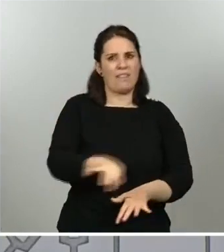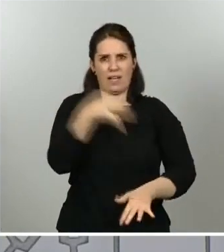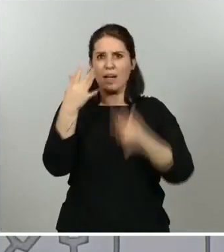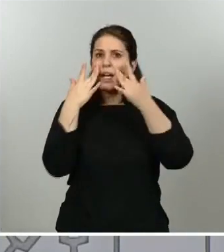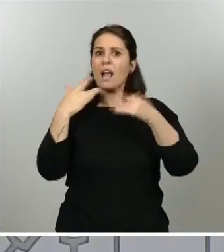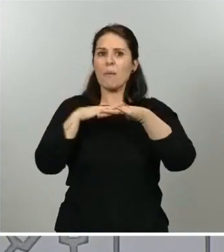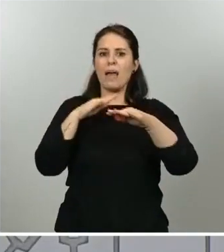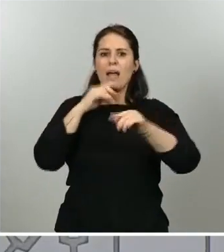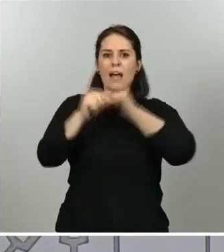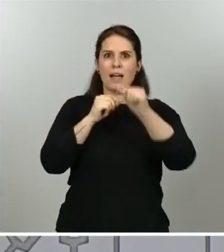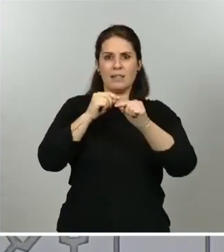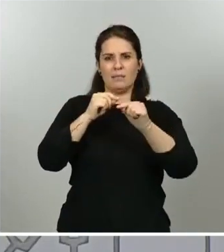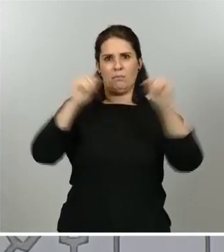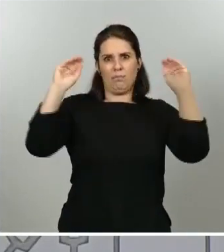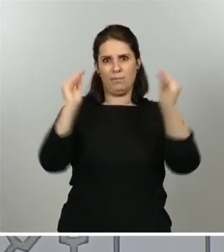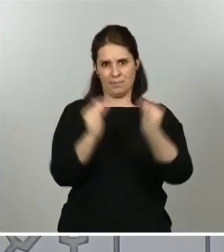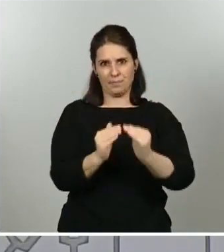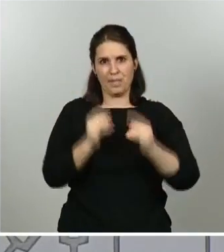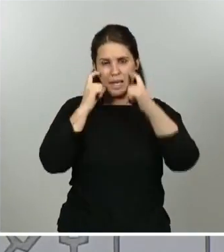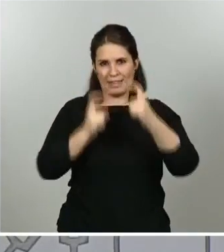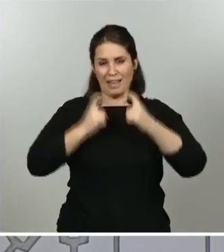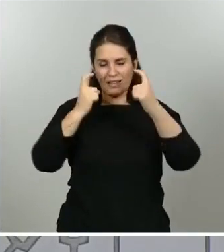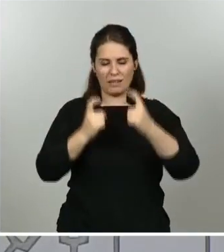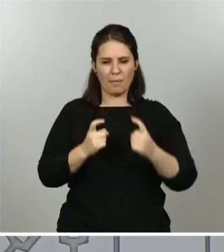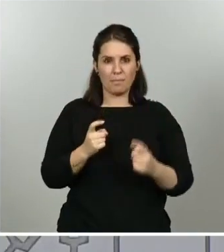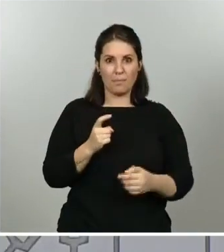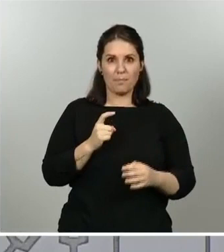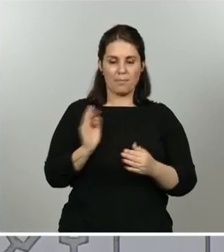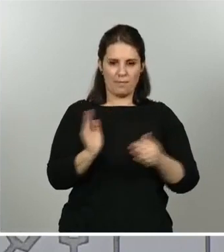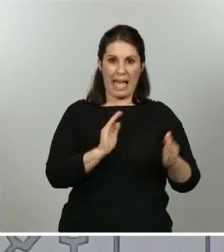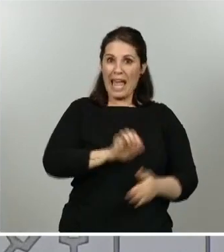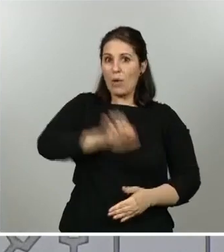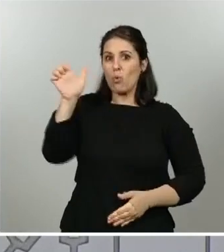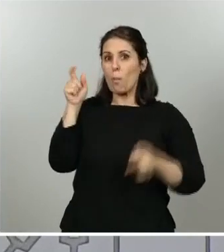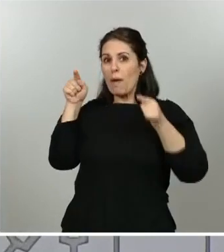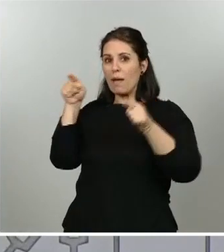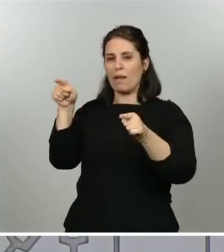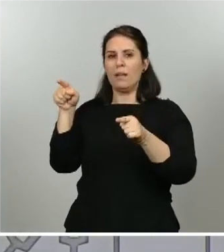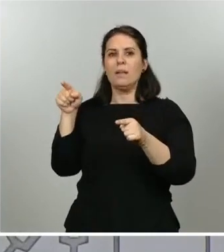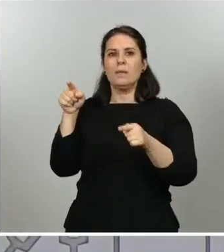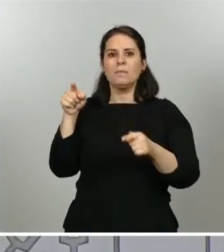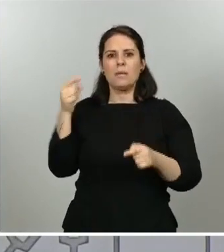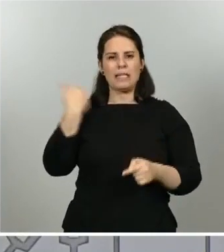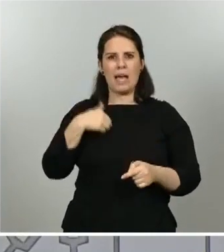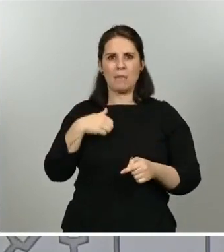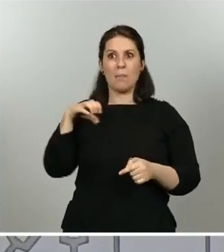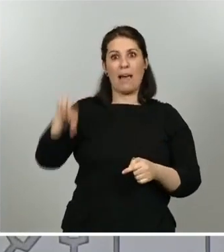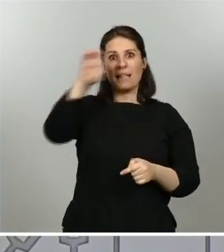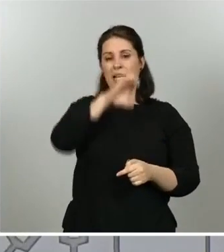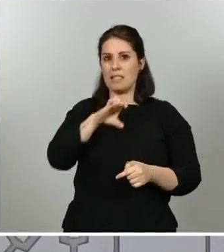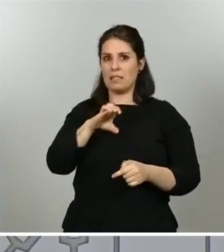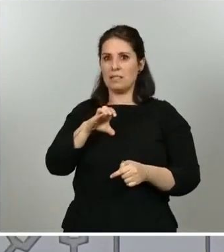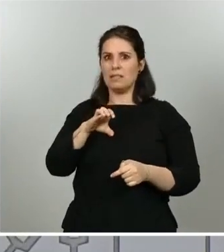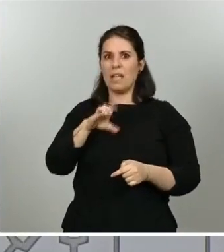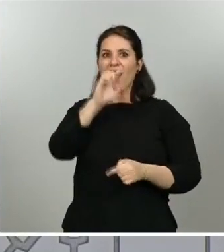casos. A nivel europeo tenemos ya 7 países con más de 100.000